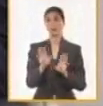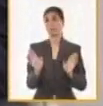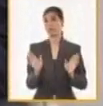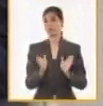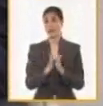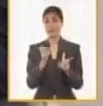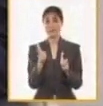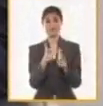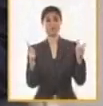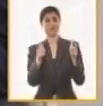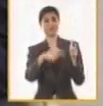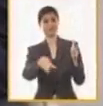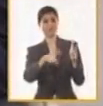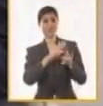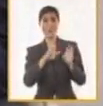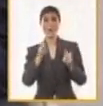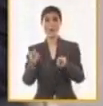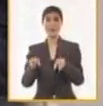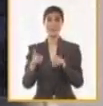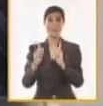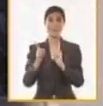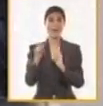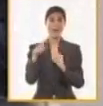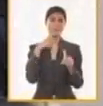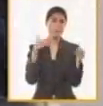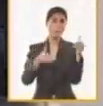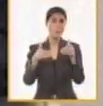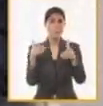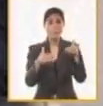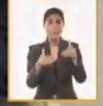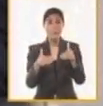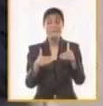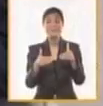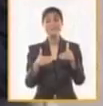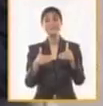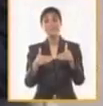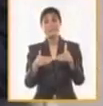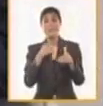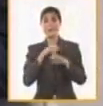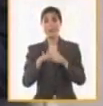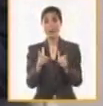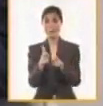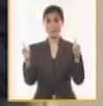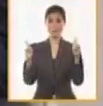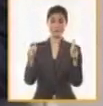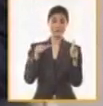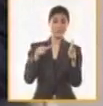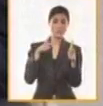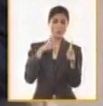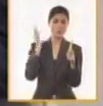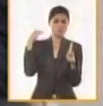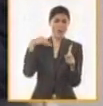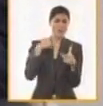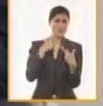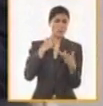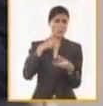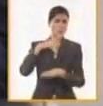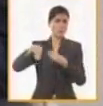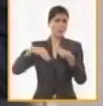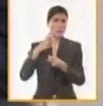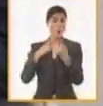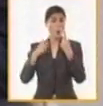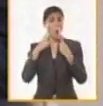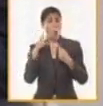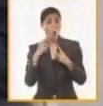mayoría de la Asamblea Nacional. Pero a pesar de obtener la mayoría, no supieron capitalizar esa